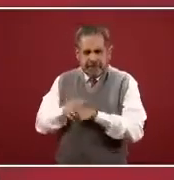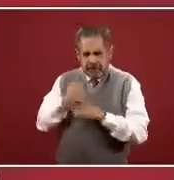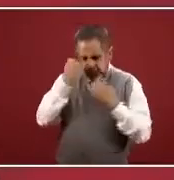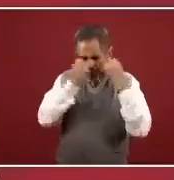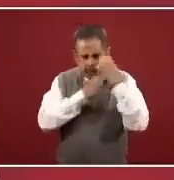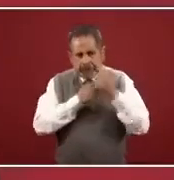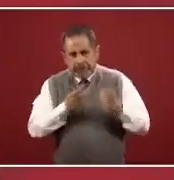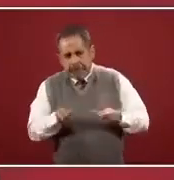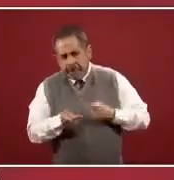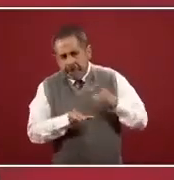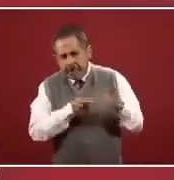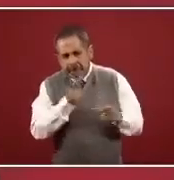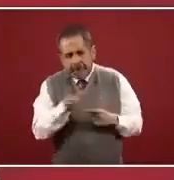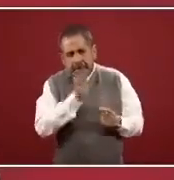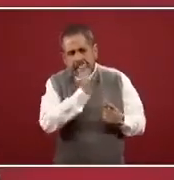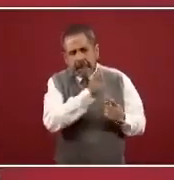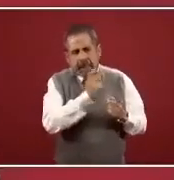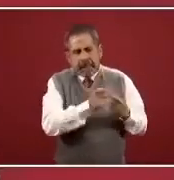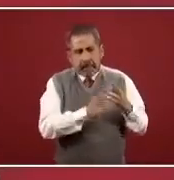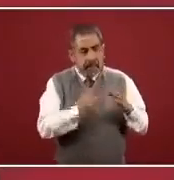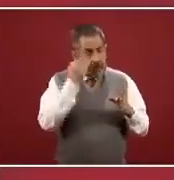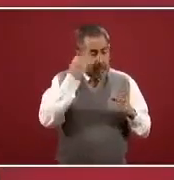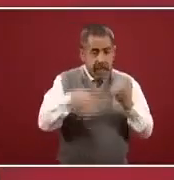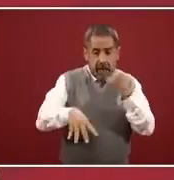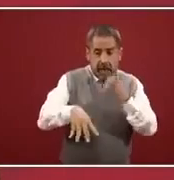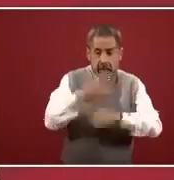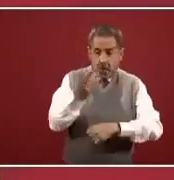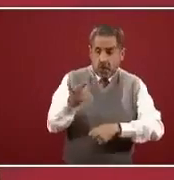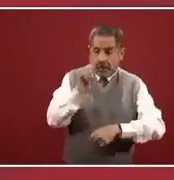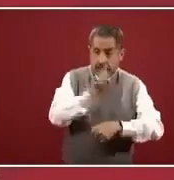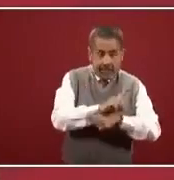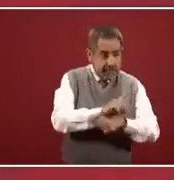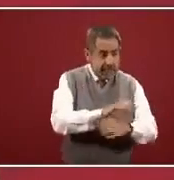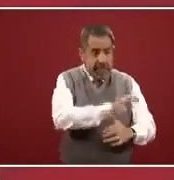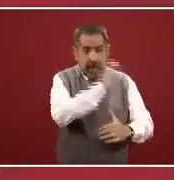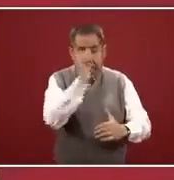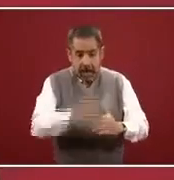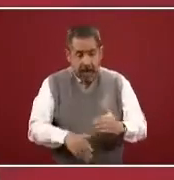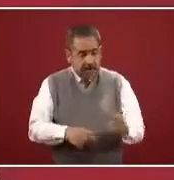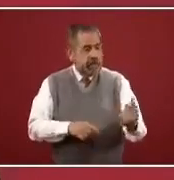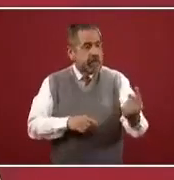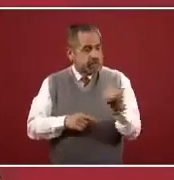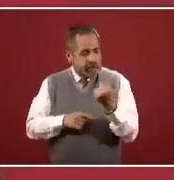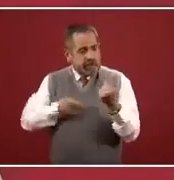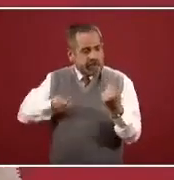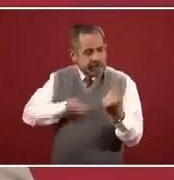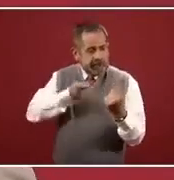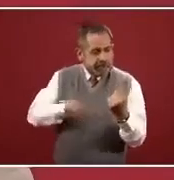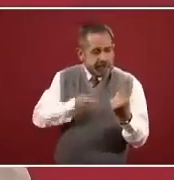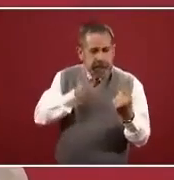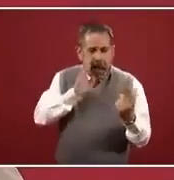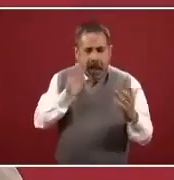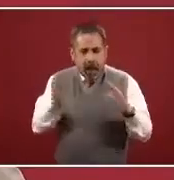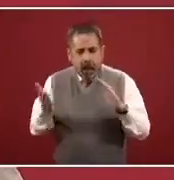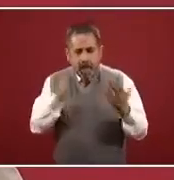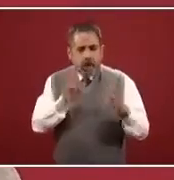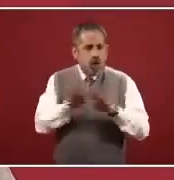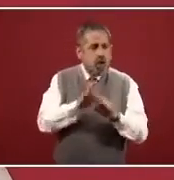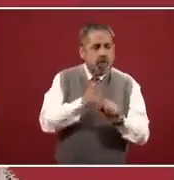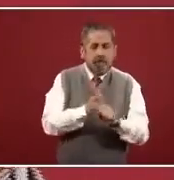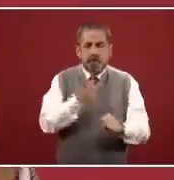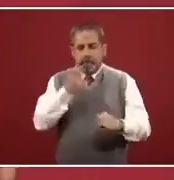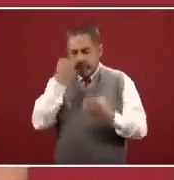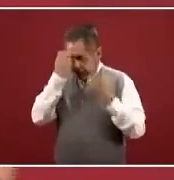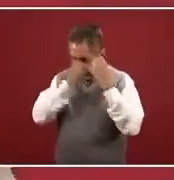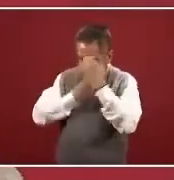al final del periodo de 14 días. Y entonces al realizar el test, en base a comparar las cargas virales que había